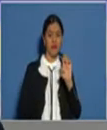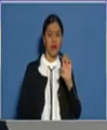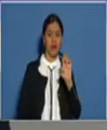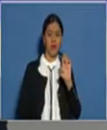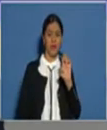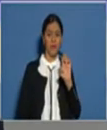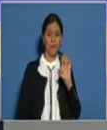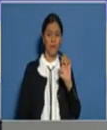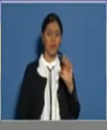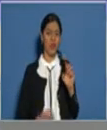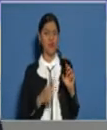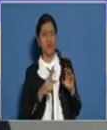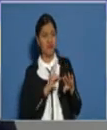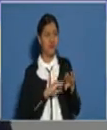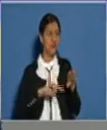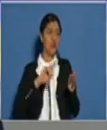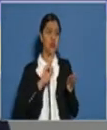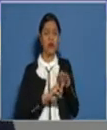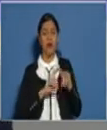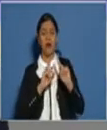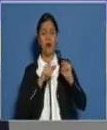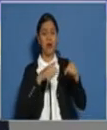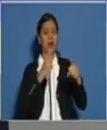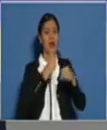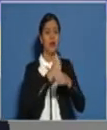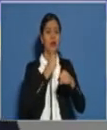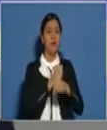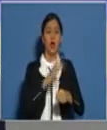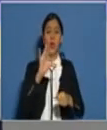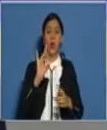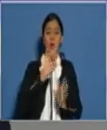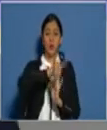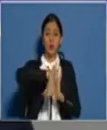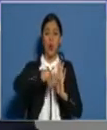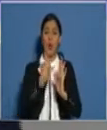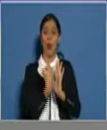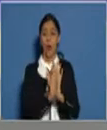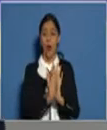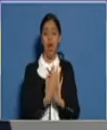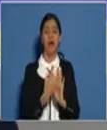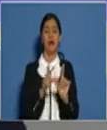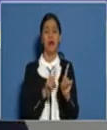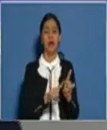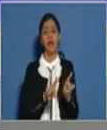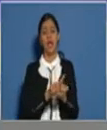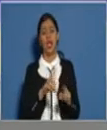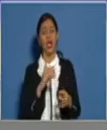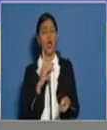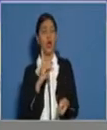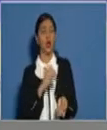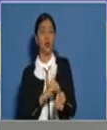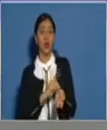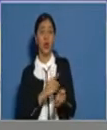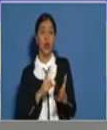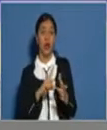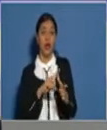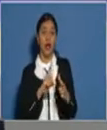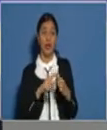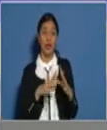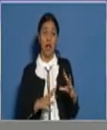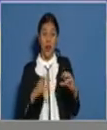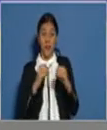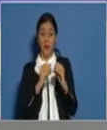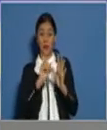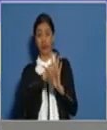una realidad normal de trabajar tal vez las 8 horas. Sabemos que los médicos muchas veces tienen jornadas más extensas, pero con la llegada